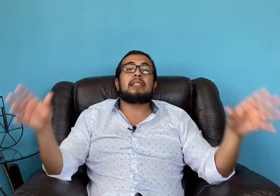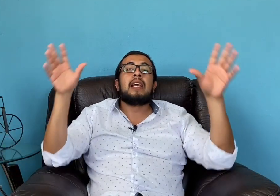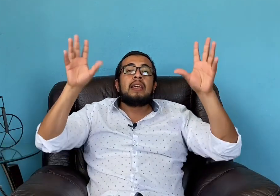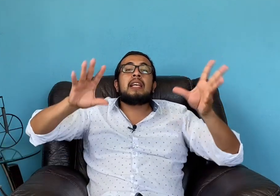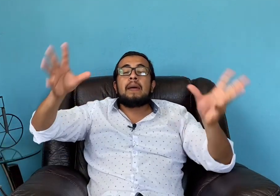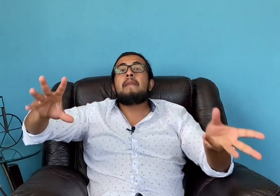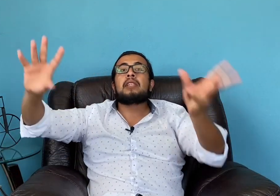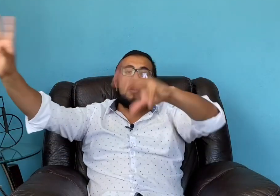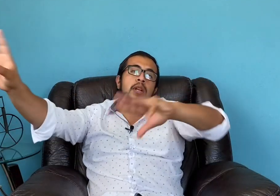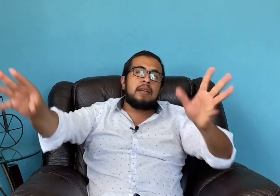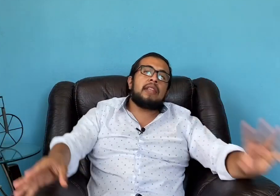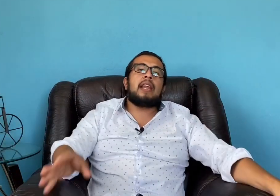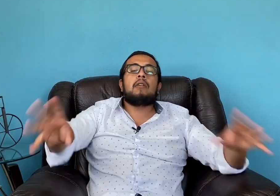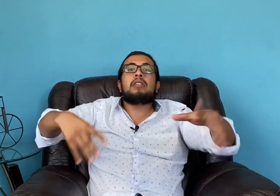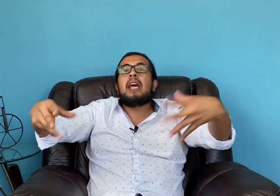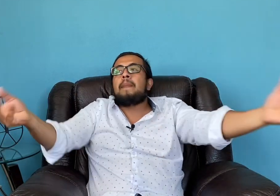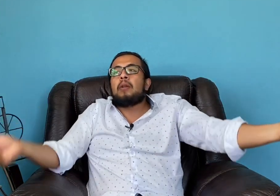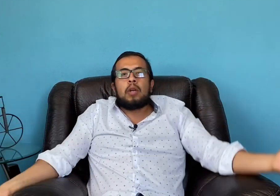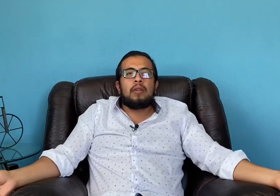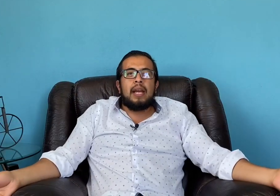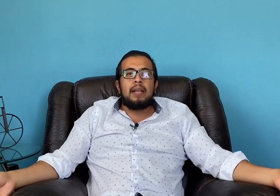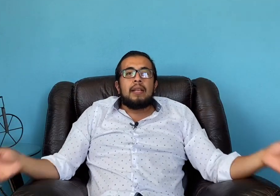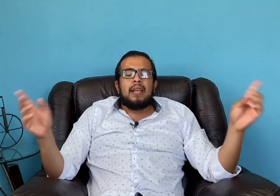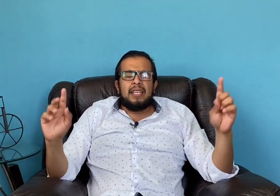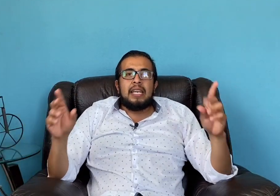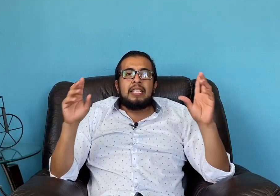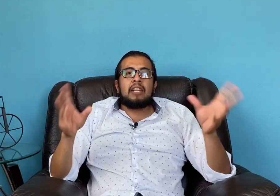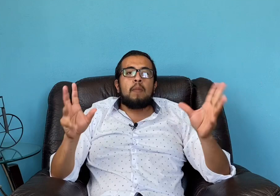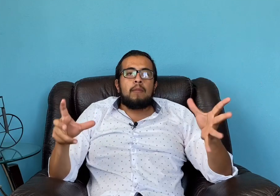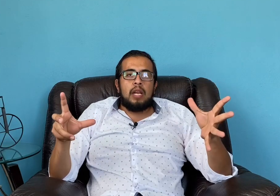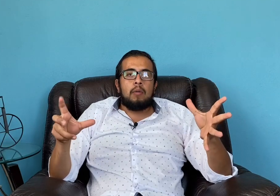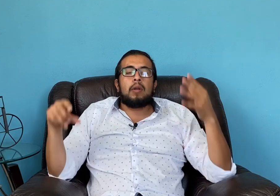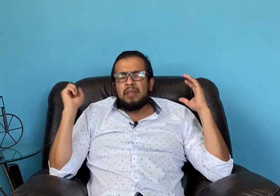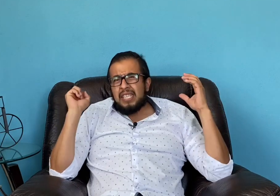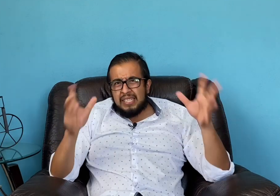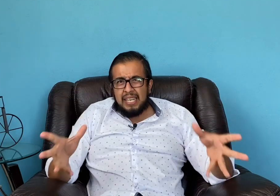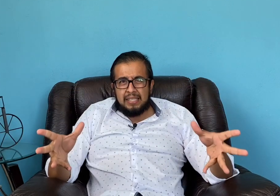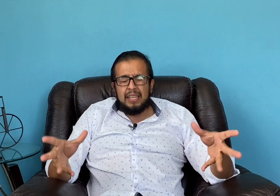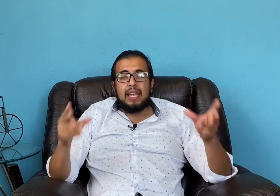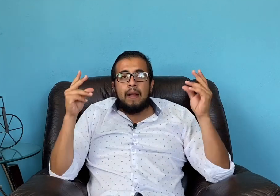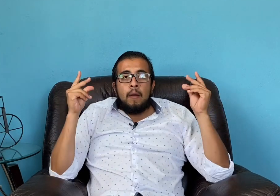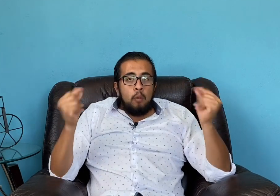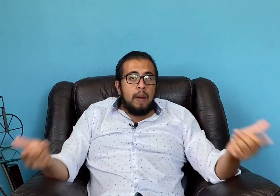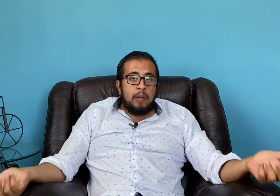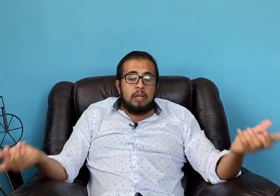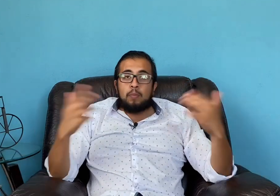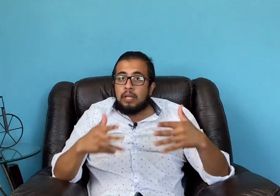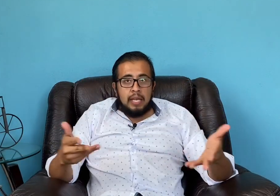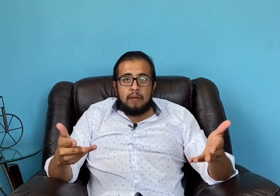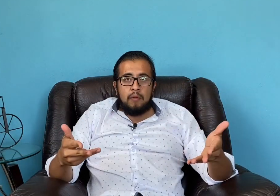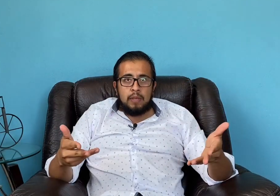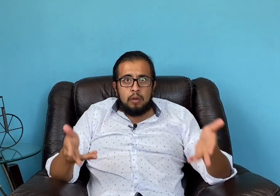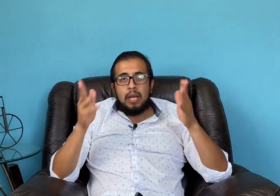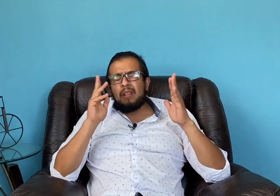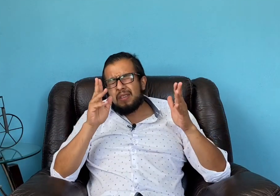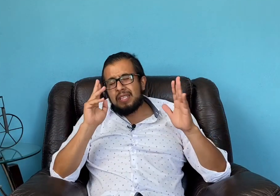a clases? Ya sabemos que el lunes se va a dar a conocer, pero ¿qué onda? Y él dice, ya tomamos el acuerdo, ya está la estrategia. Muy rápido responde y da